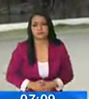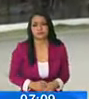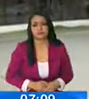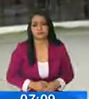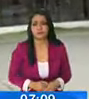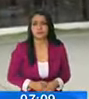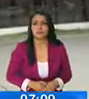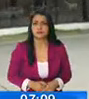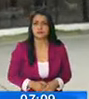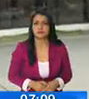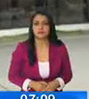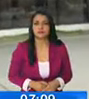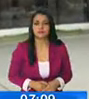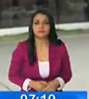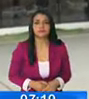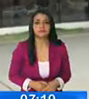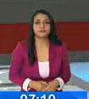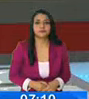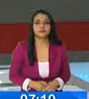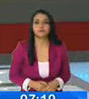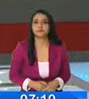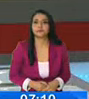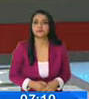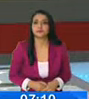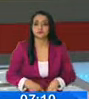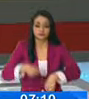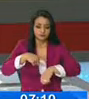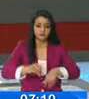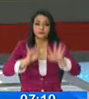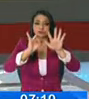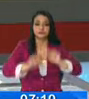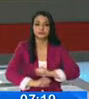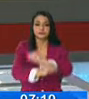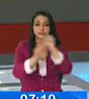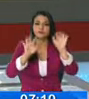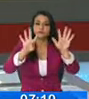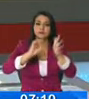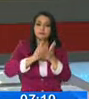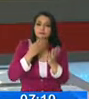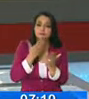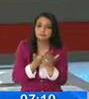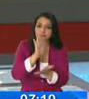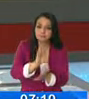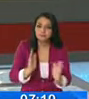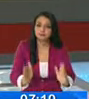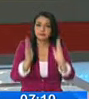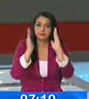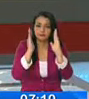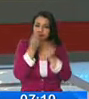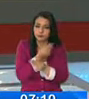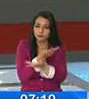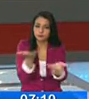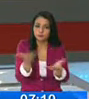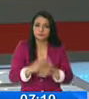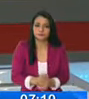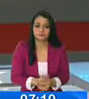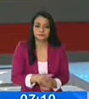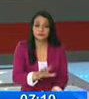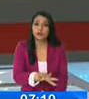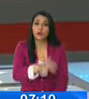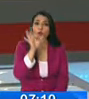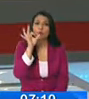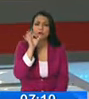de Manabí, informó Wendy Delgado. Son las 7:09 de la mañana, gracias por acompañarnos. Contarles ahora que encuentran el cuerpo